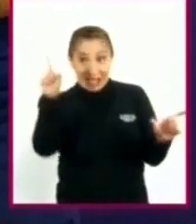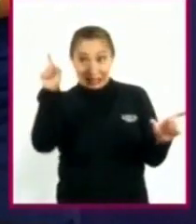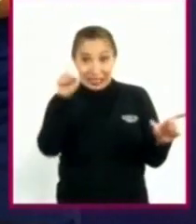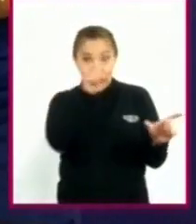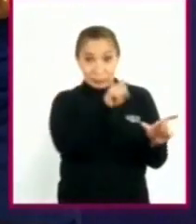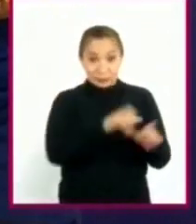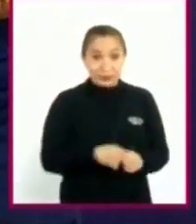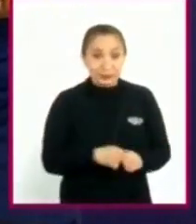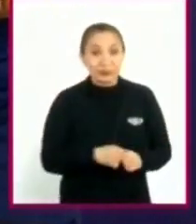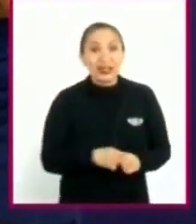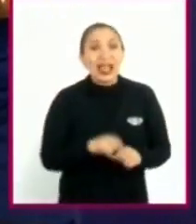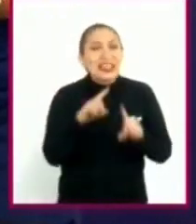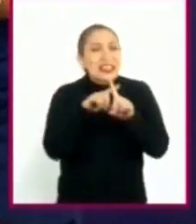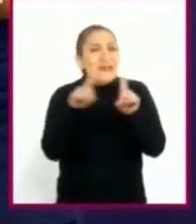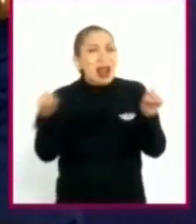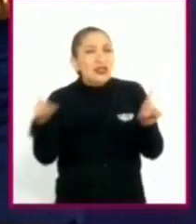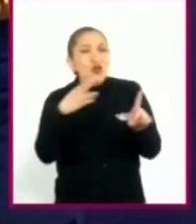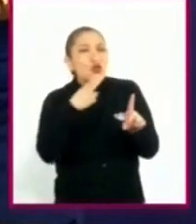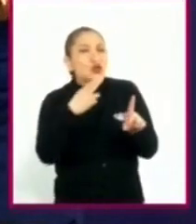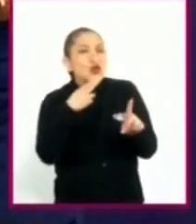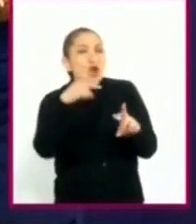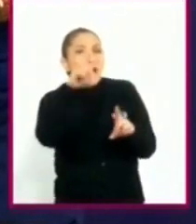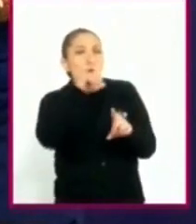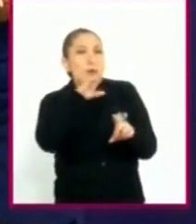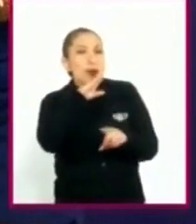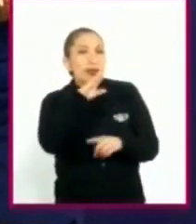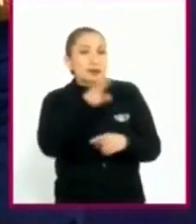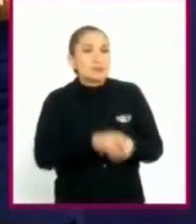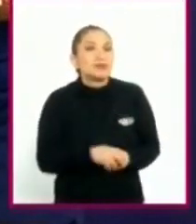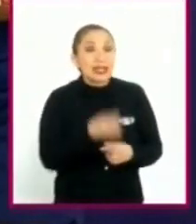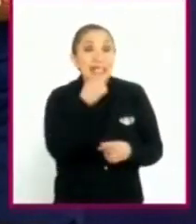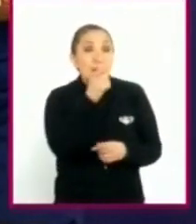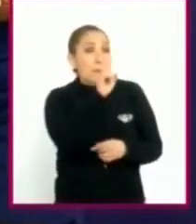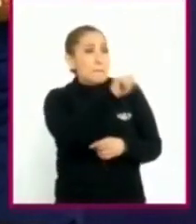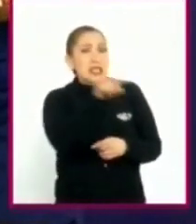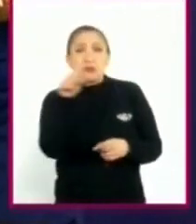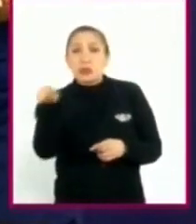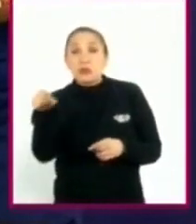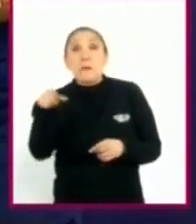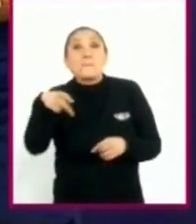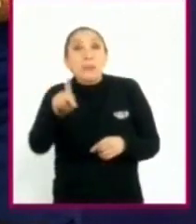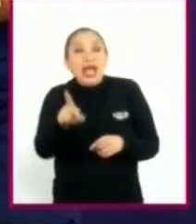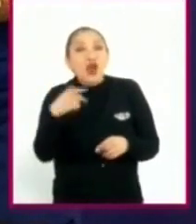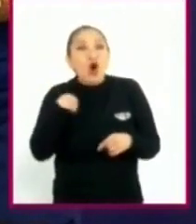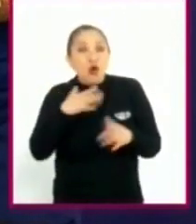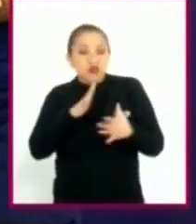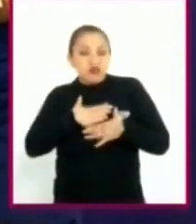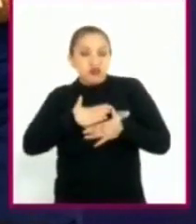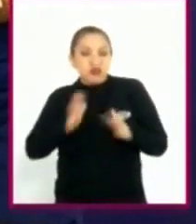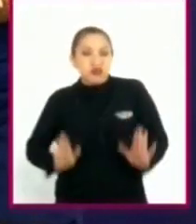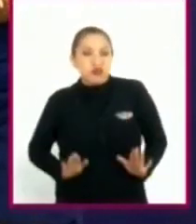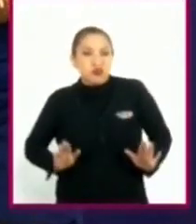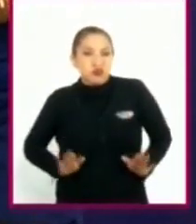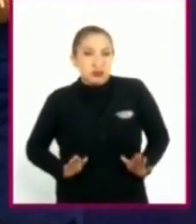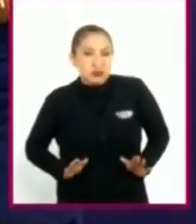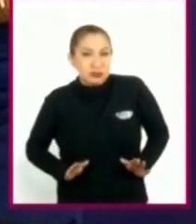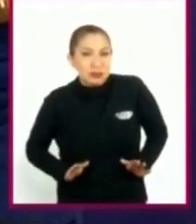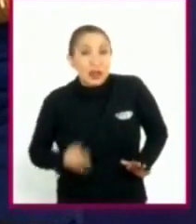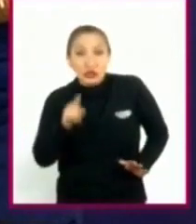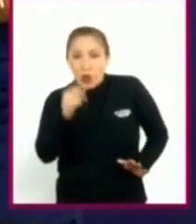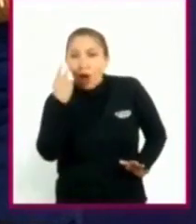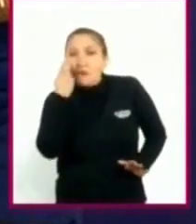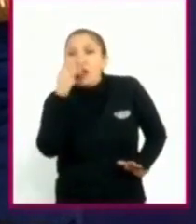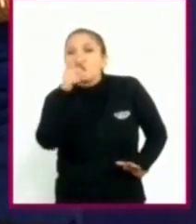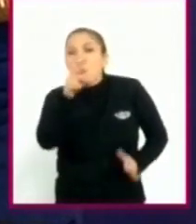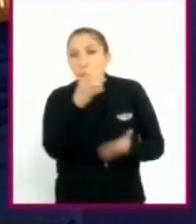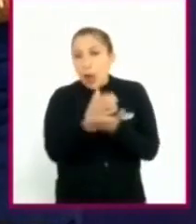acentos? Son los distintos usos de la lengua materna. Decimos lo mismo, pero damos nuestro particular sabor. Les reto a que